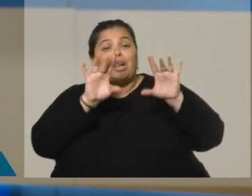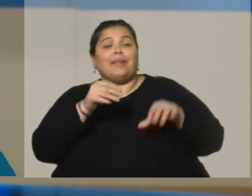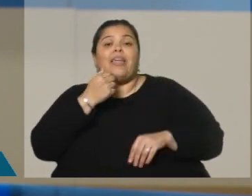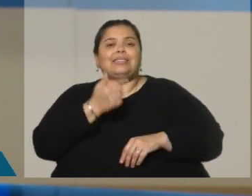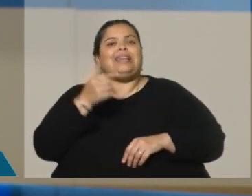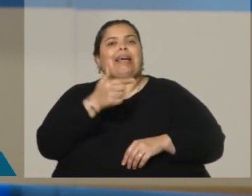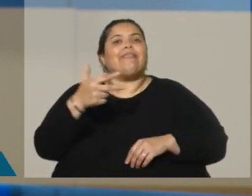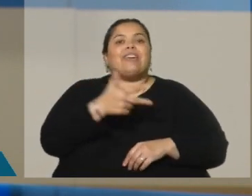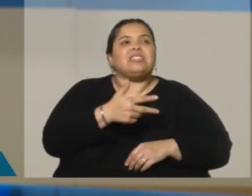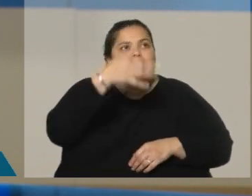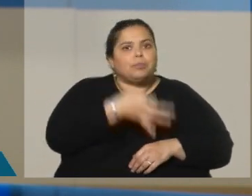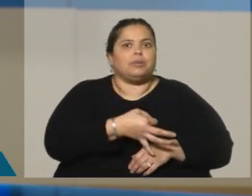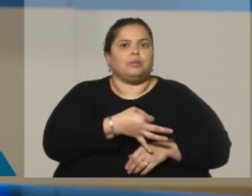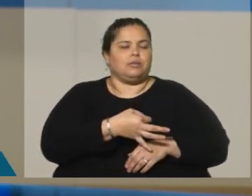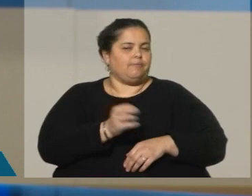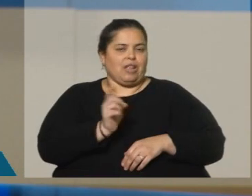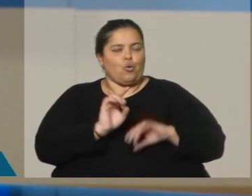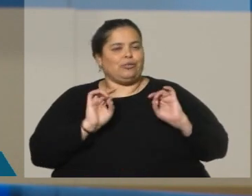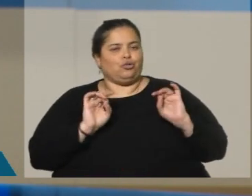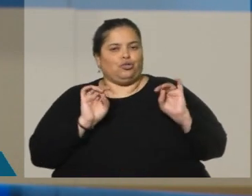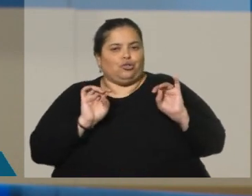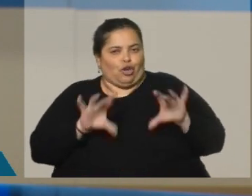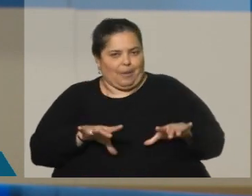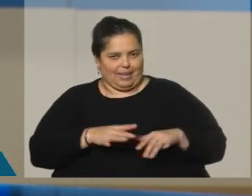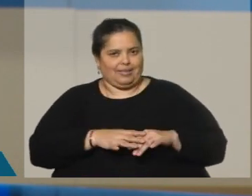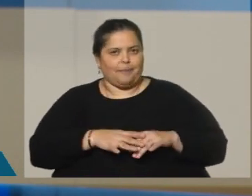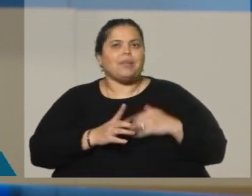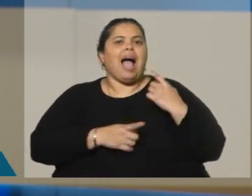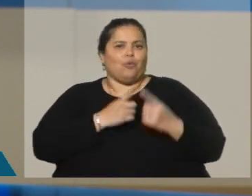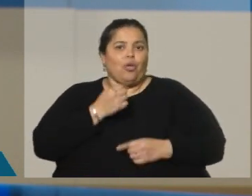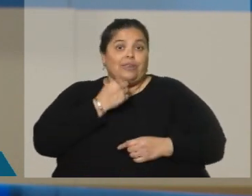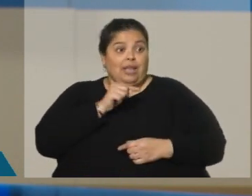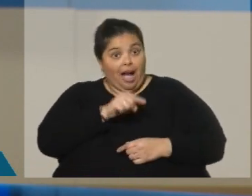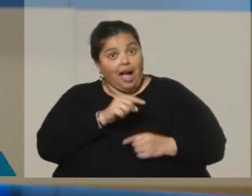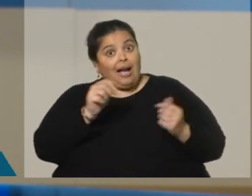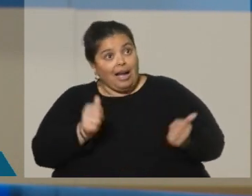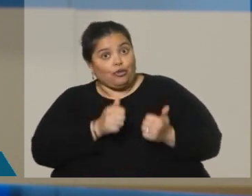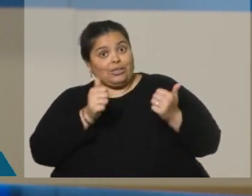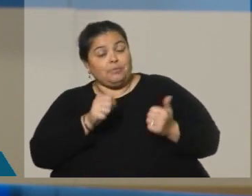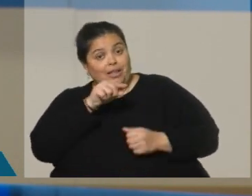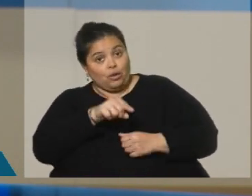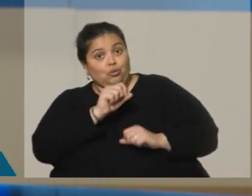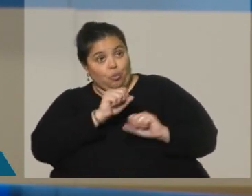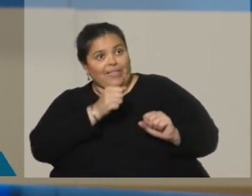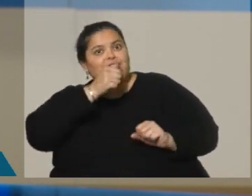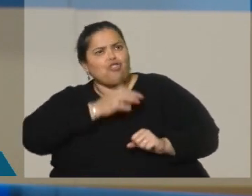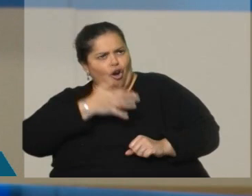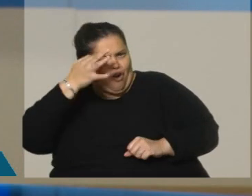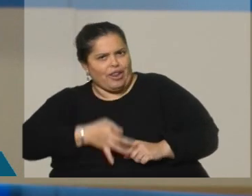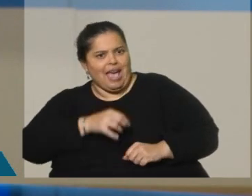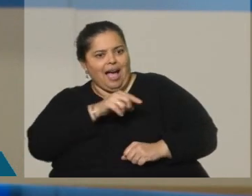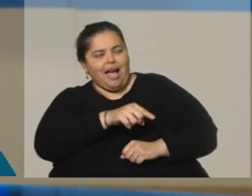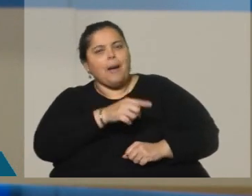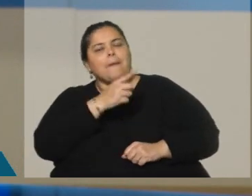un día en el que se produjo un determinado acontecimiento que merece la categorización de histórico sino que también es da tar